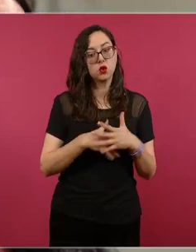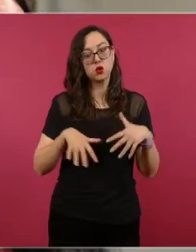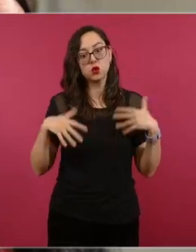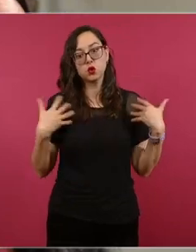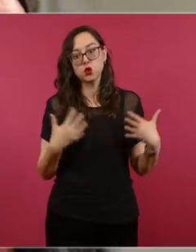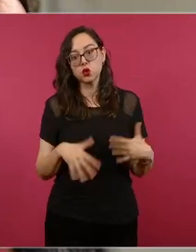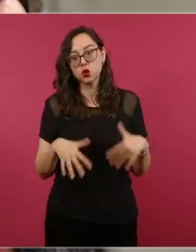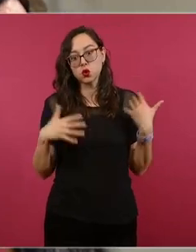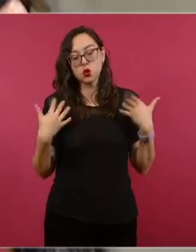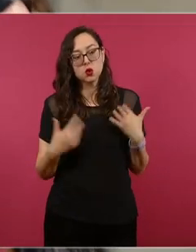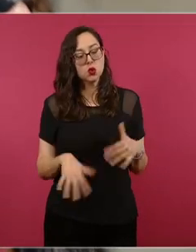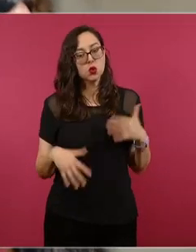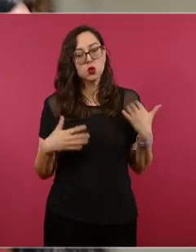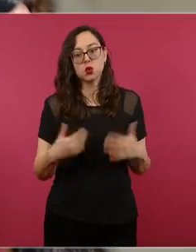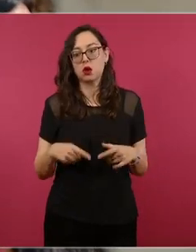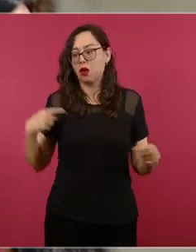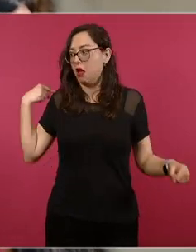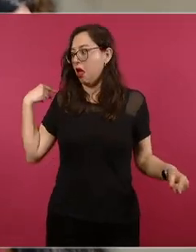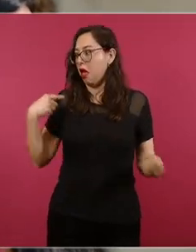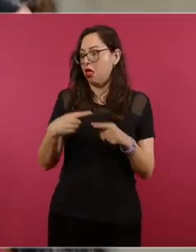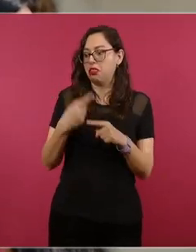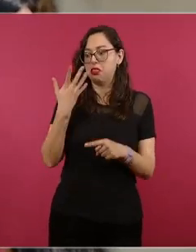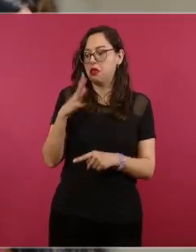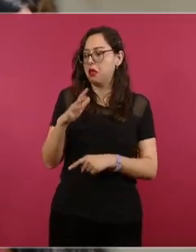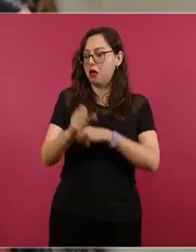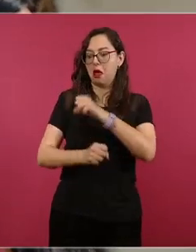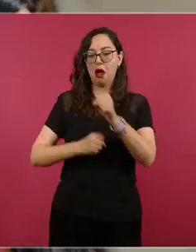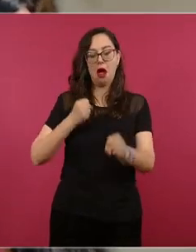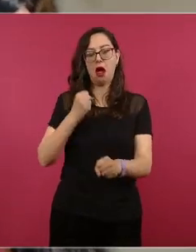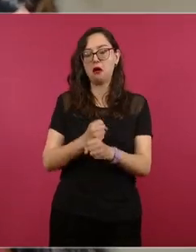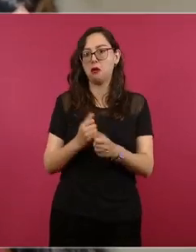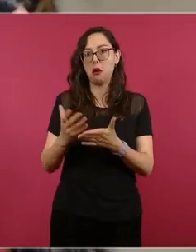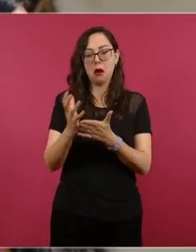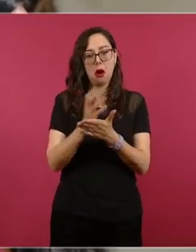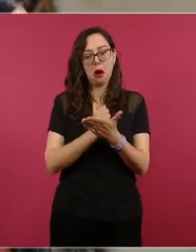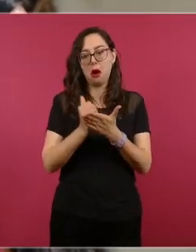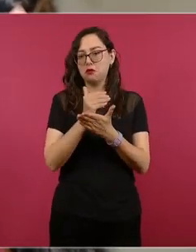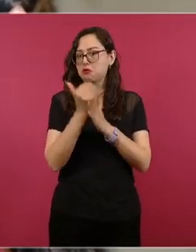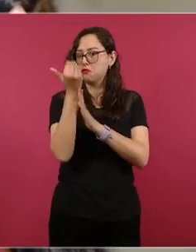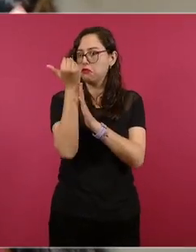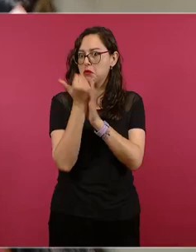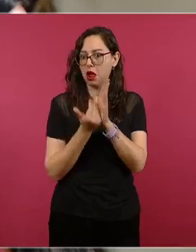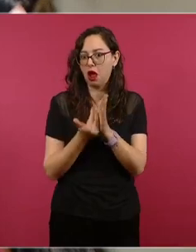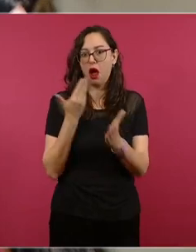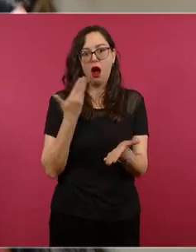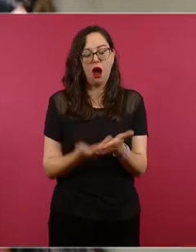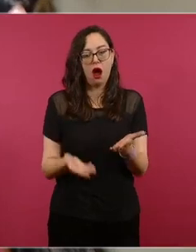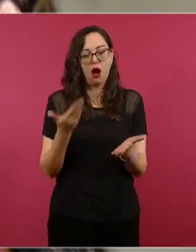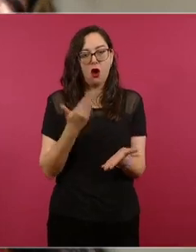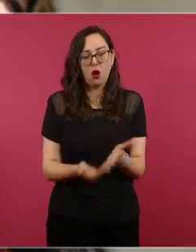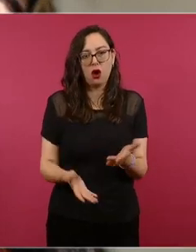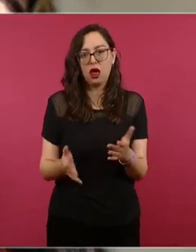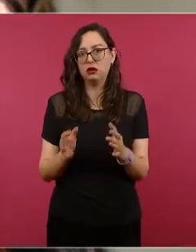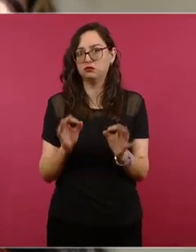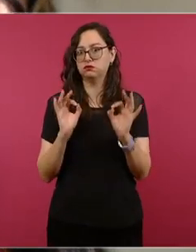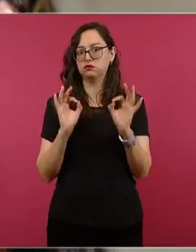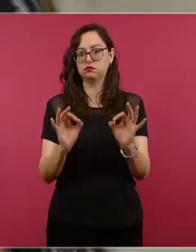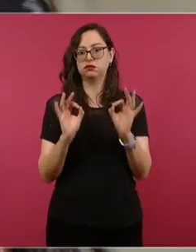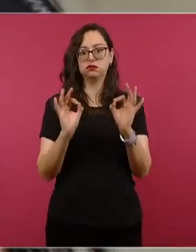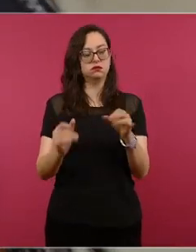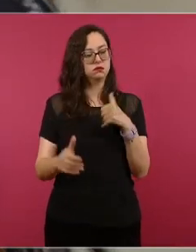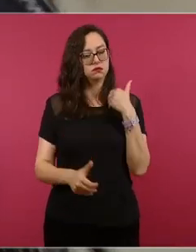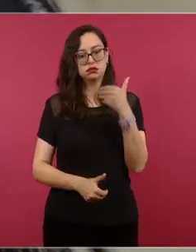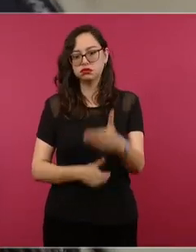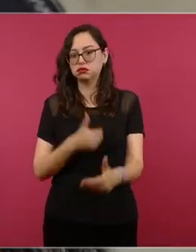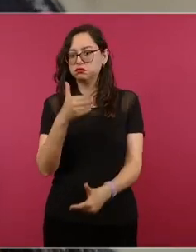Es un resultado que se viene dando desde que Pemex ha obtenido la administración total de dicha refinería. Estos resultados siguen